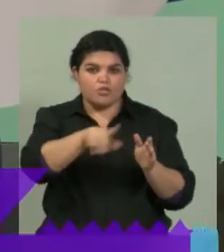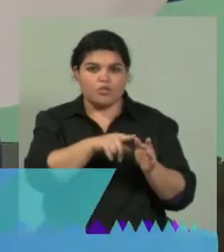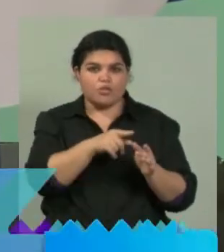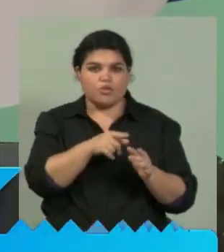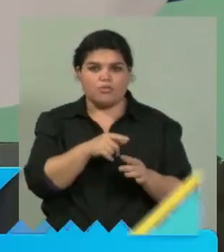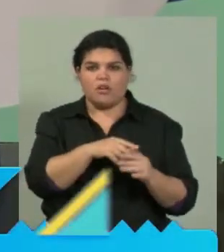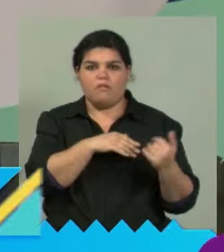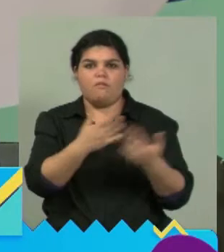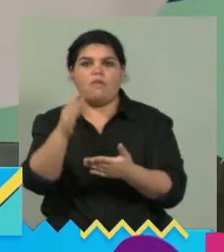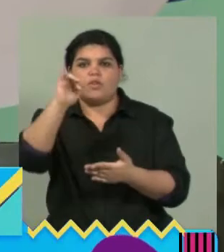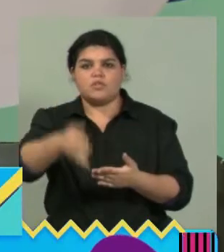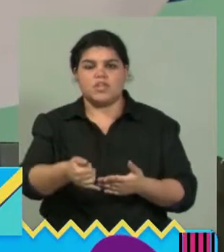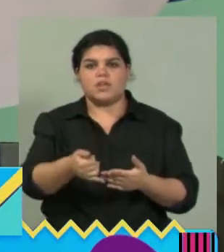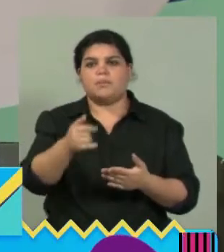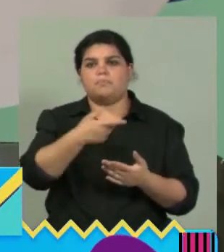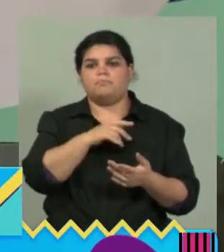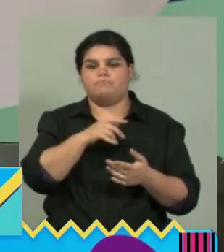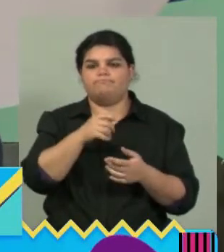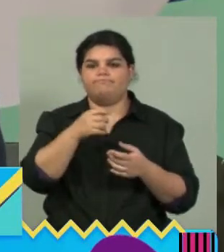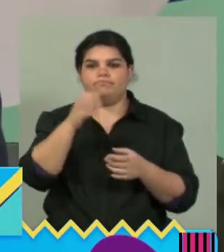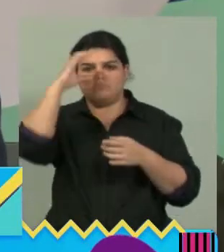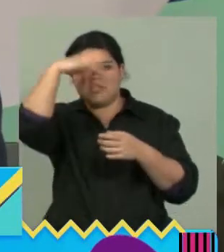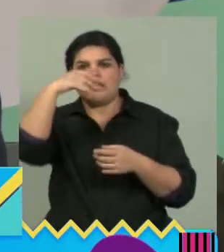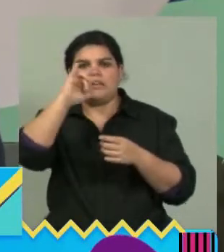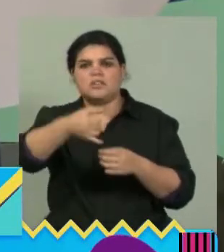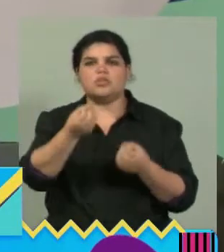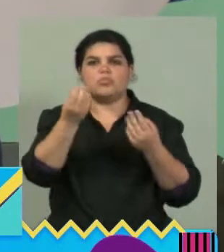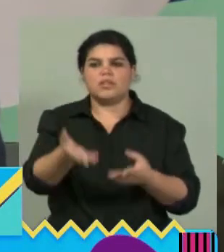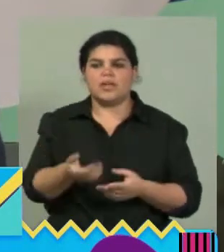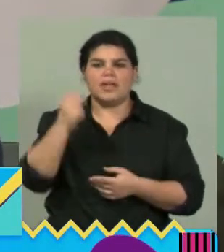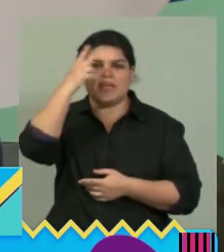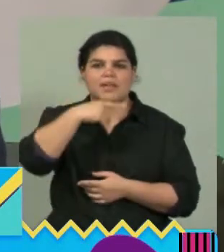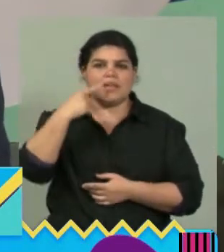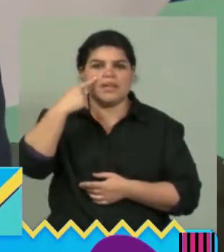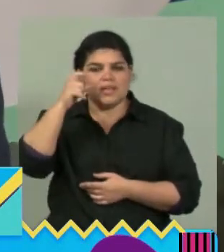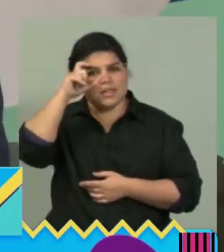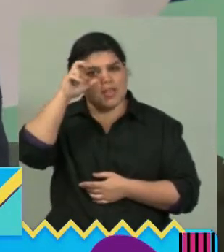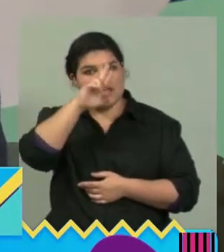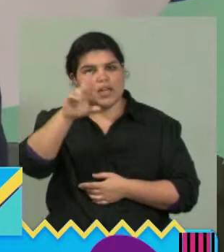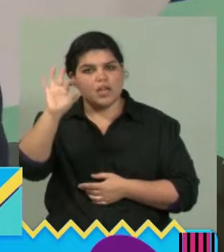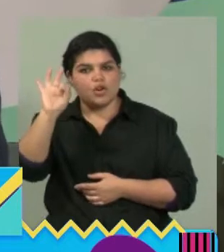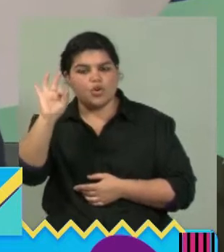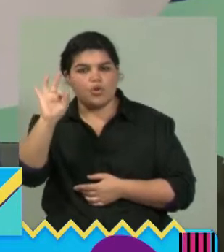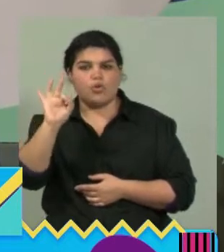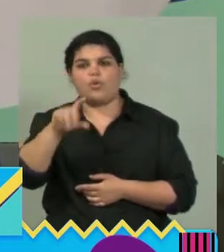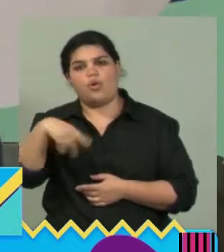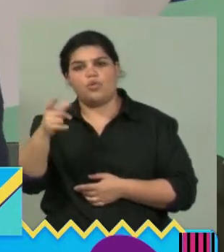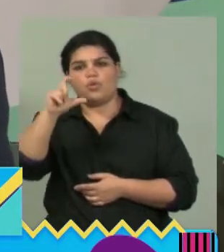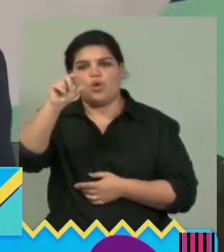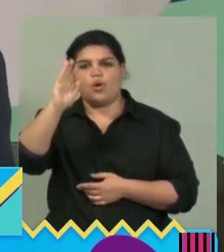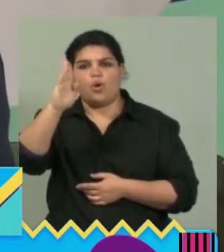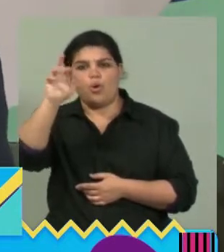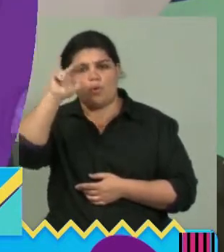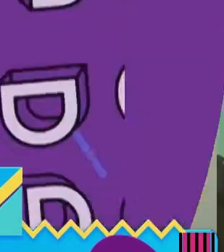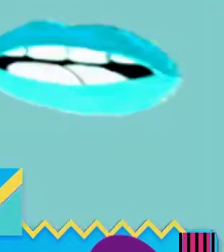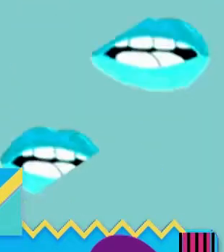punto de vista de que sin el hierro o sin el cobre nosotros no existiríamos como industriales, como empresas. Es decir, primero necesitamos el hierro para que la